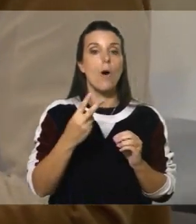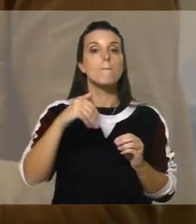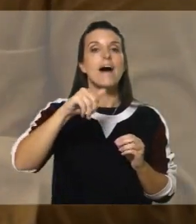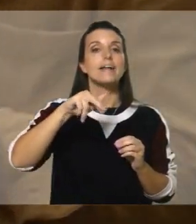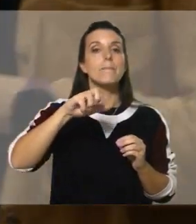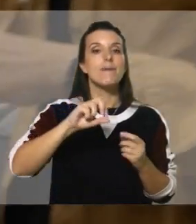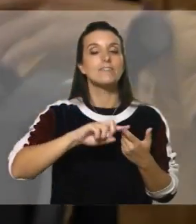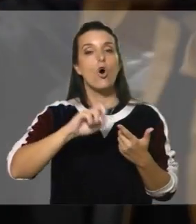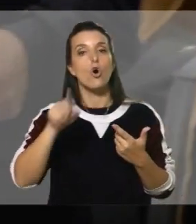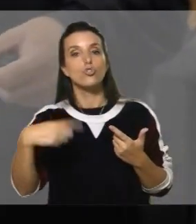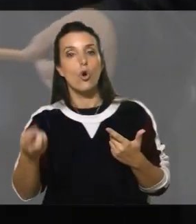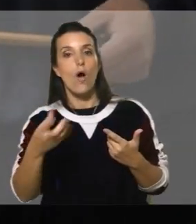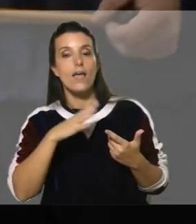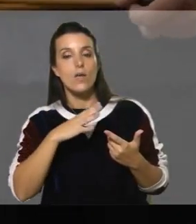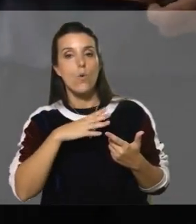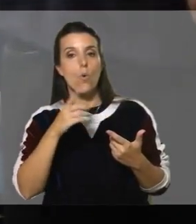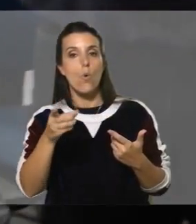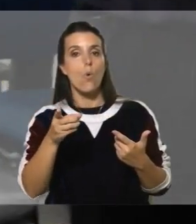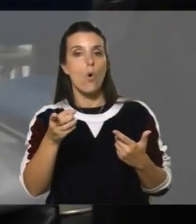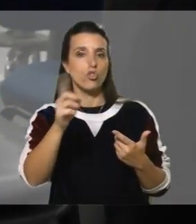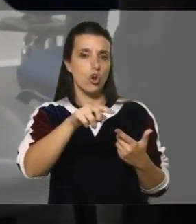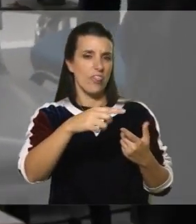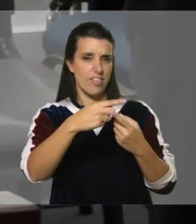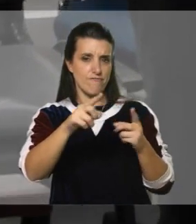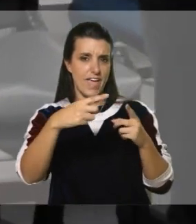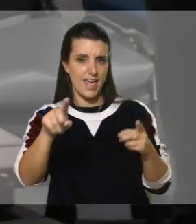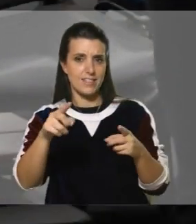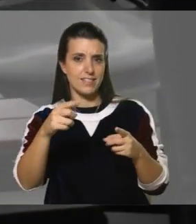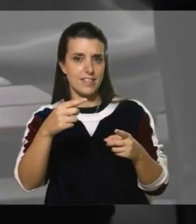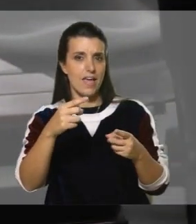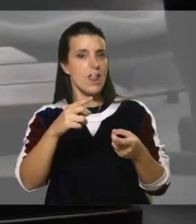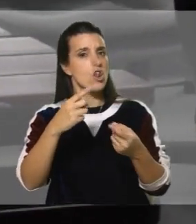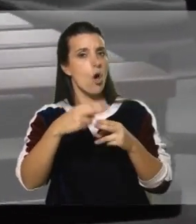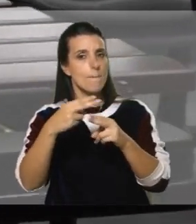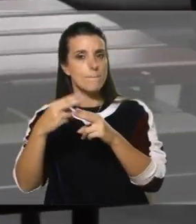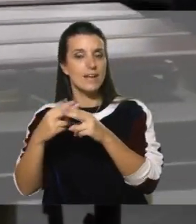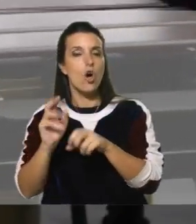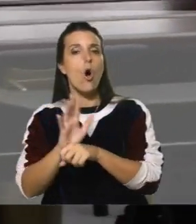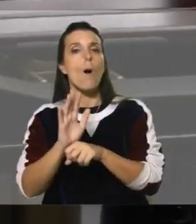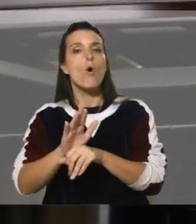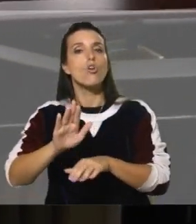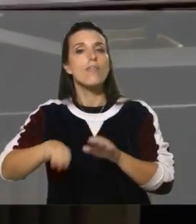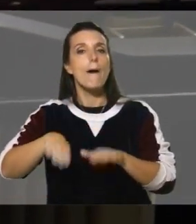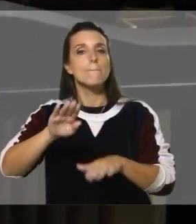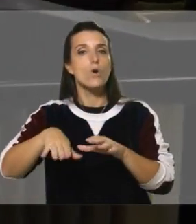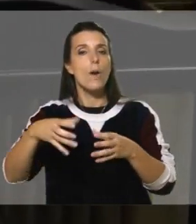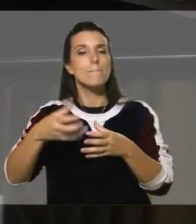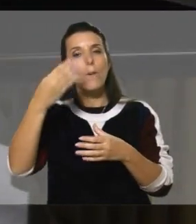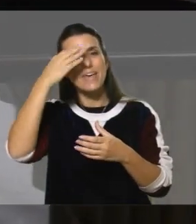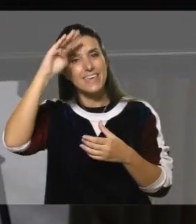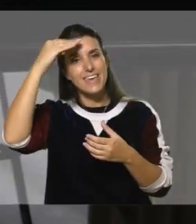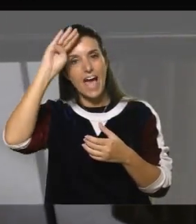pero también un teponas que es un tambor mexicano